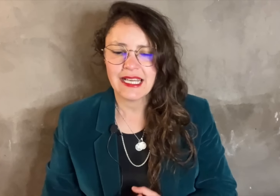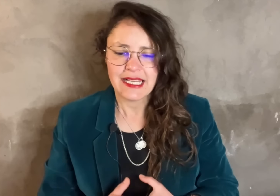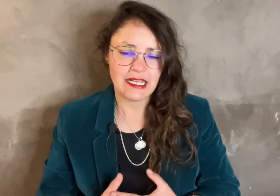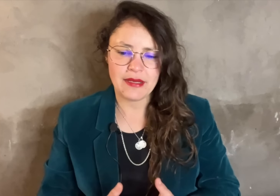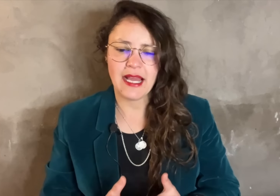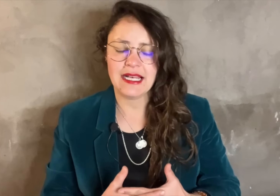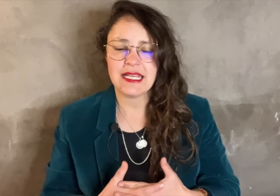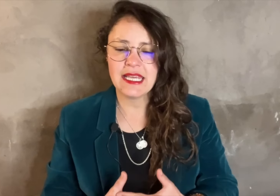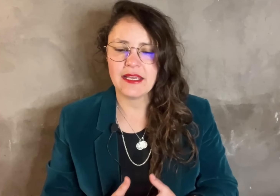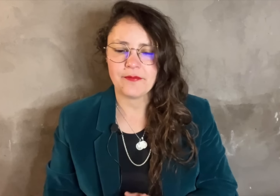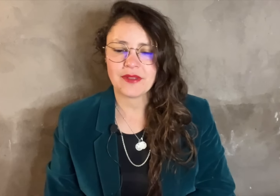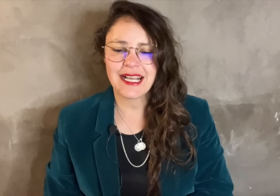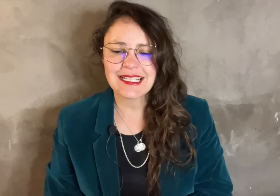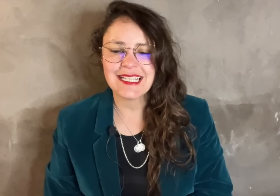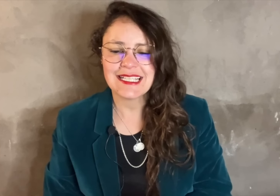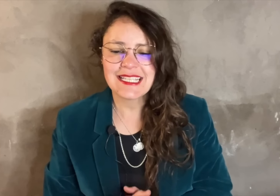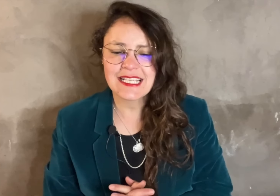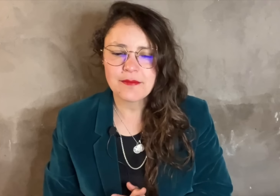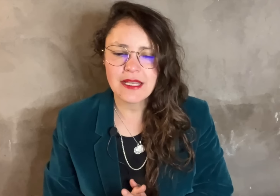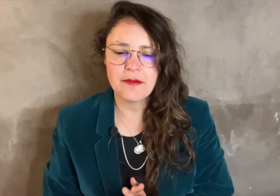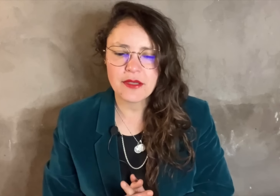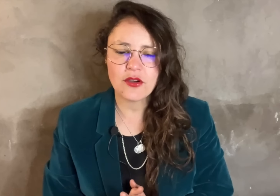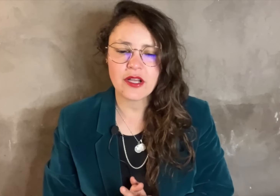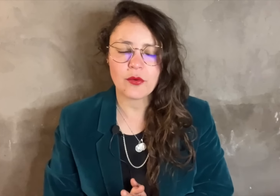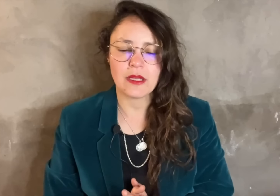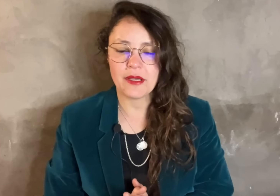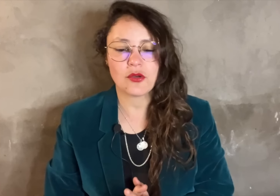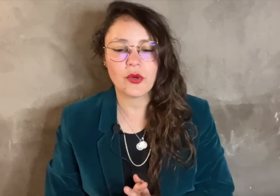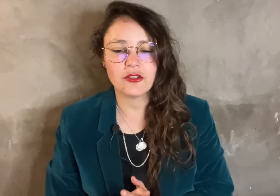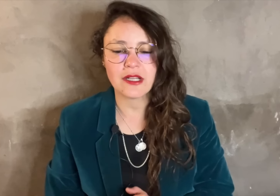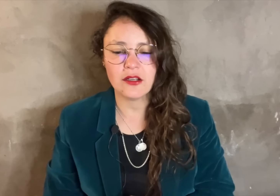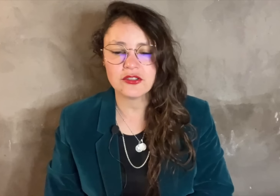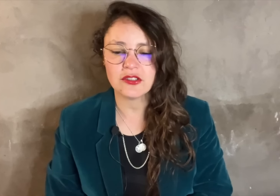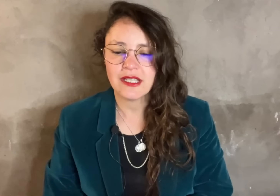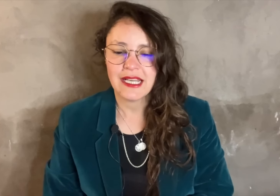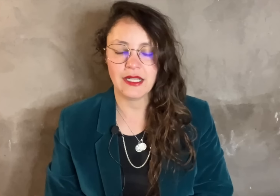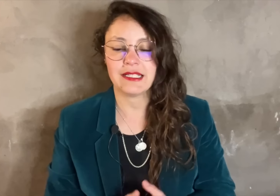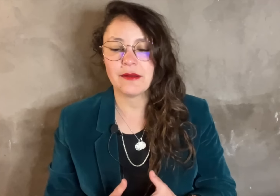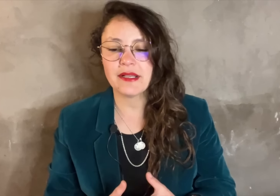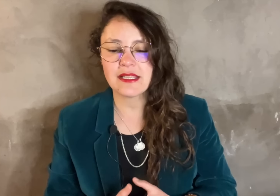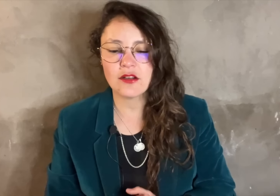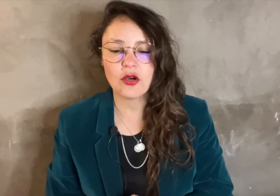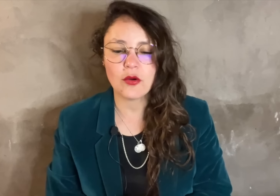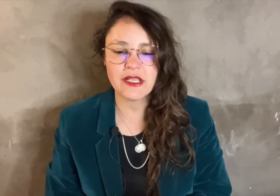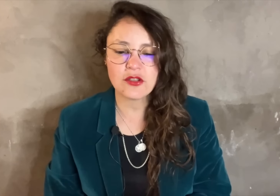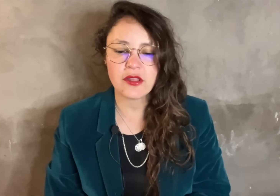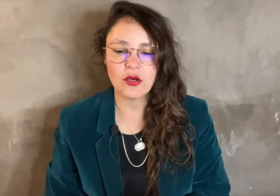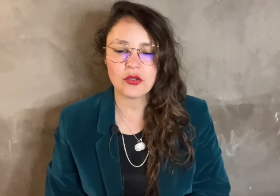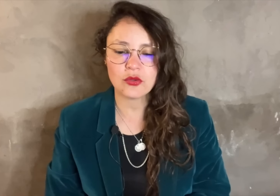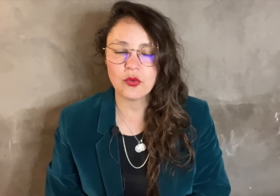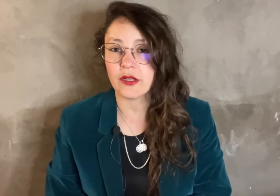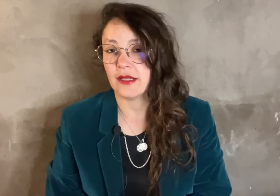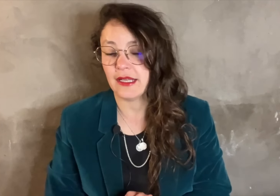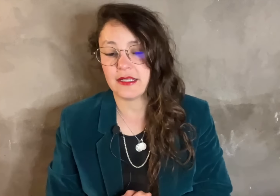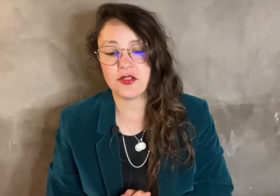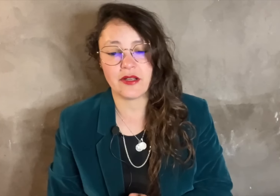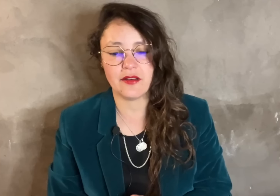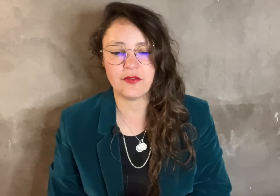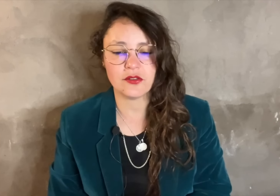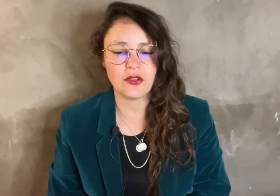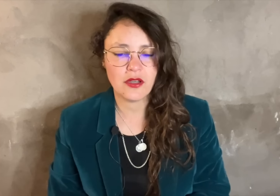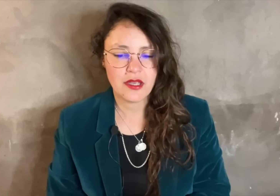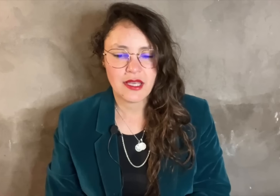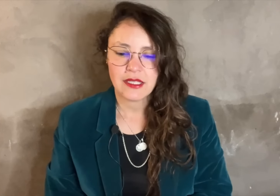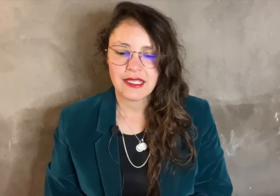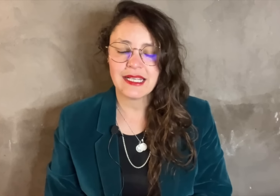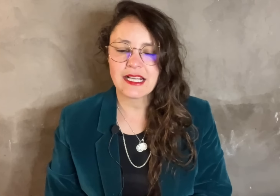interés criminal y casi 6000 millones de pesos cuestionados a tres meses de los comicios de octubre de las elecciones